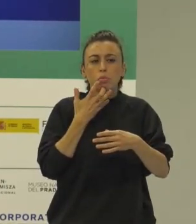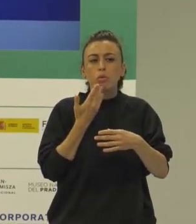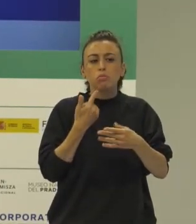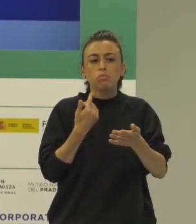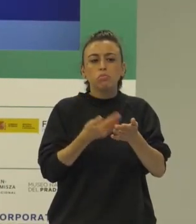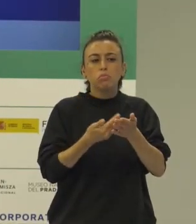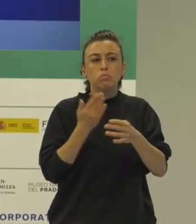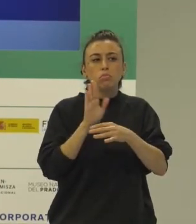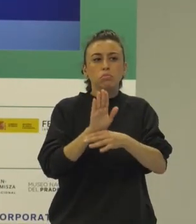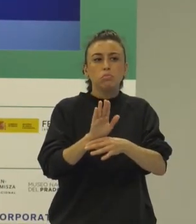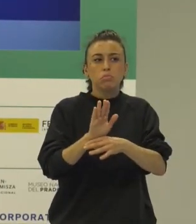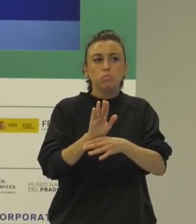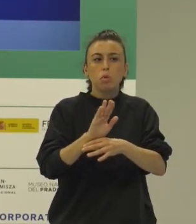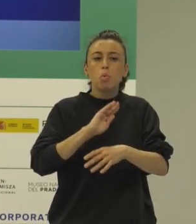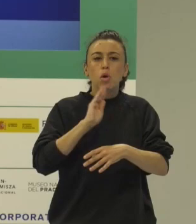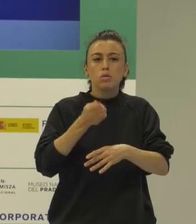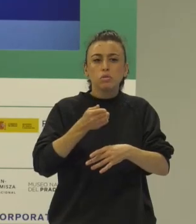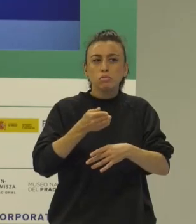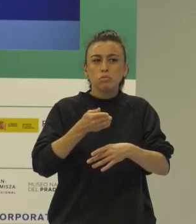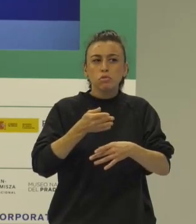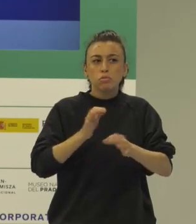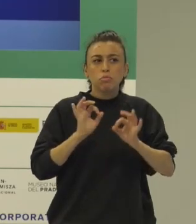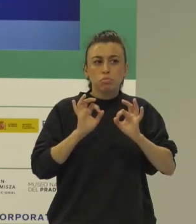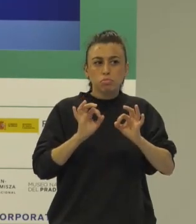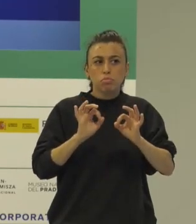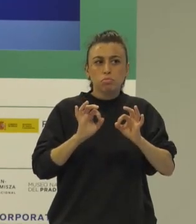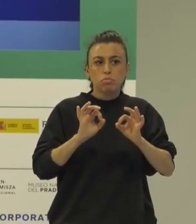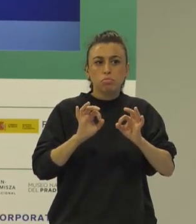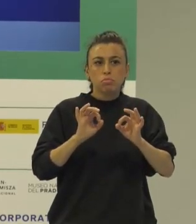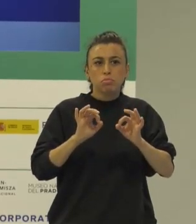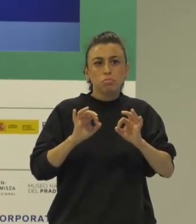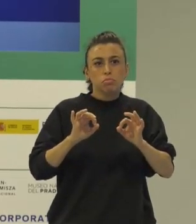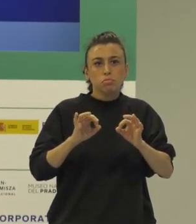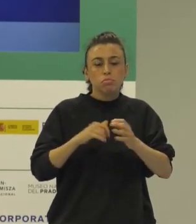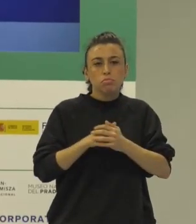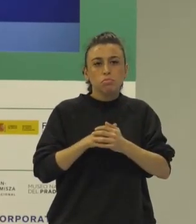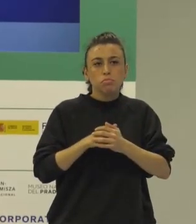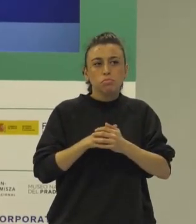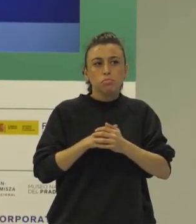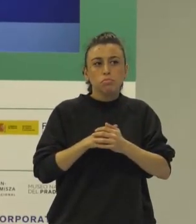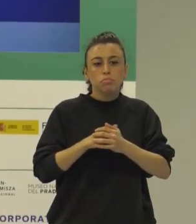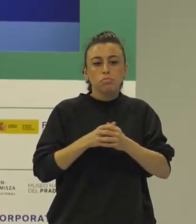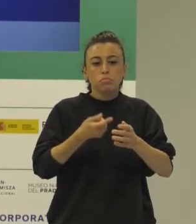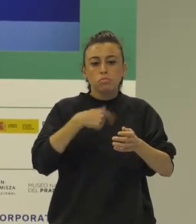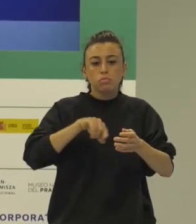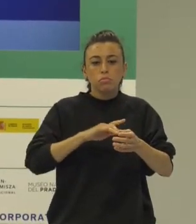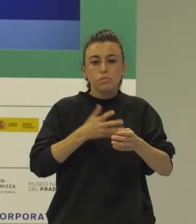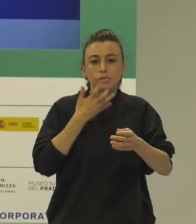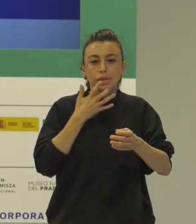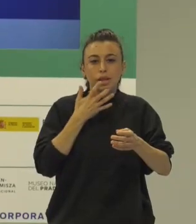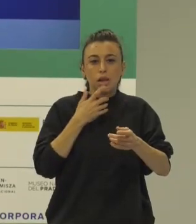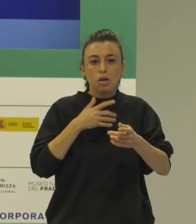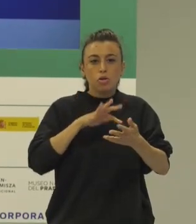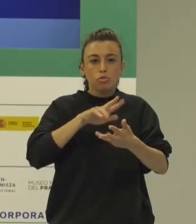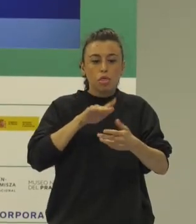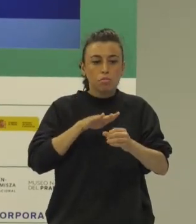Rubén Zamora, también somos motivos de hostigamiento al momento de cubrir. Somos fotografiados, somos expuestos